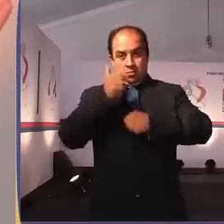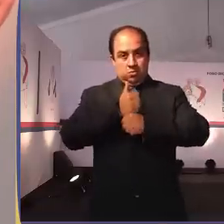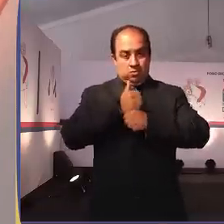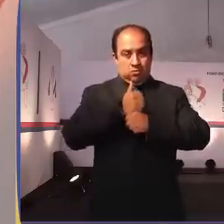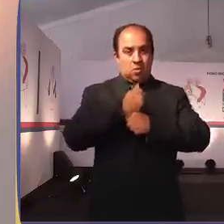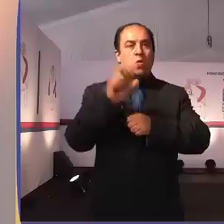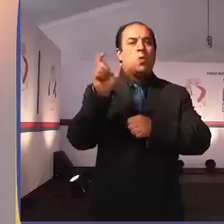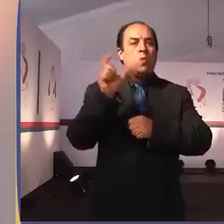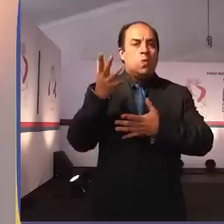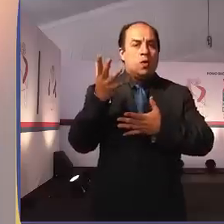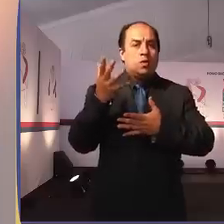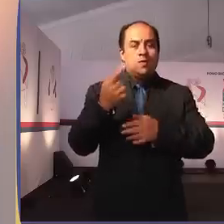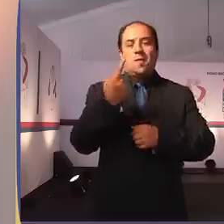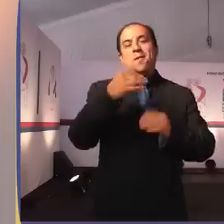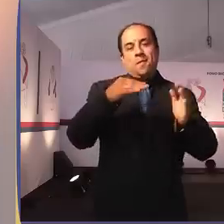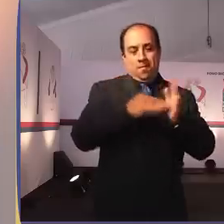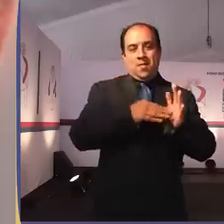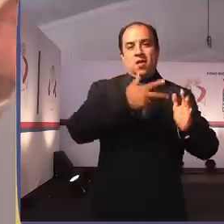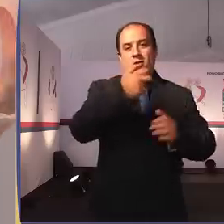sino en